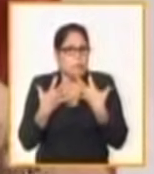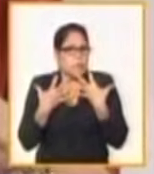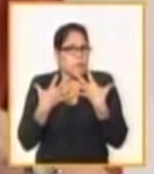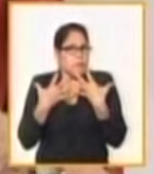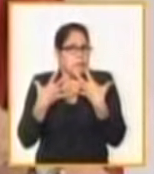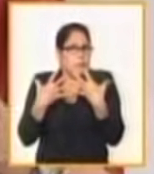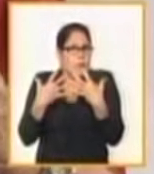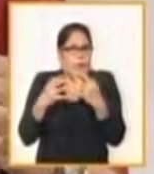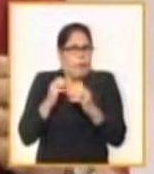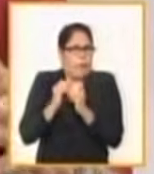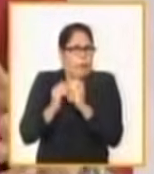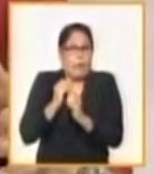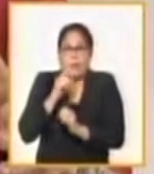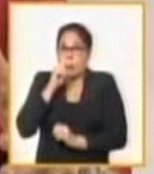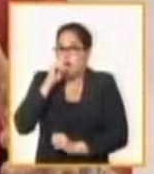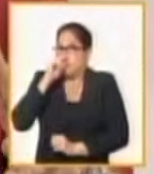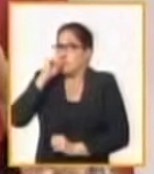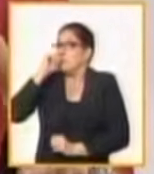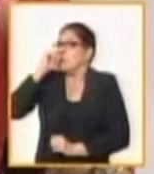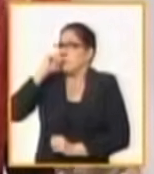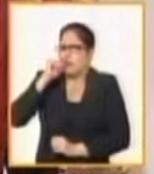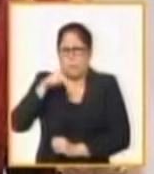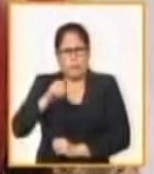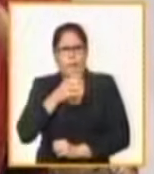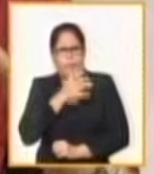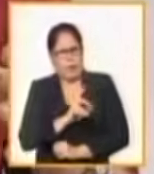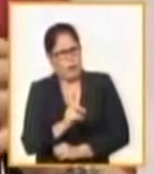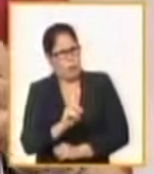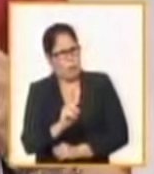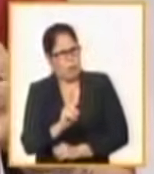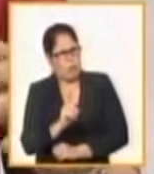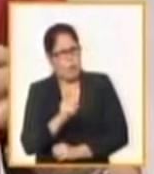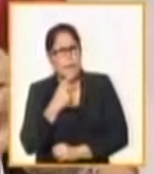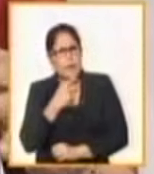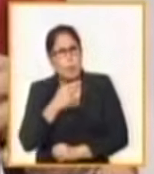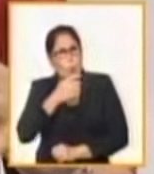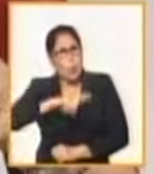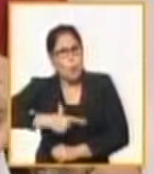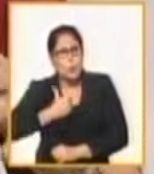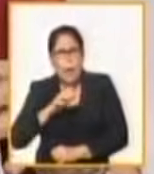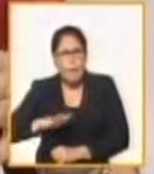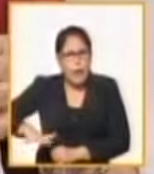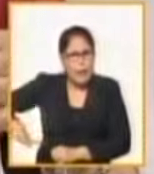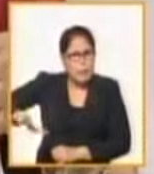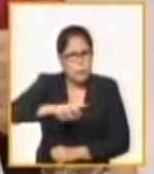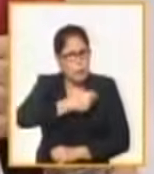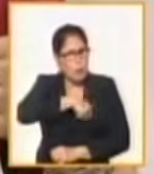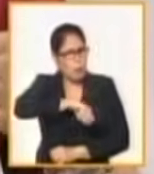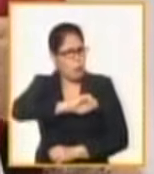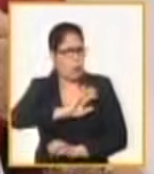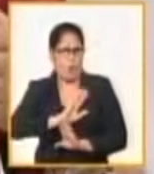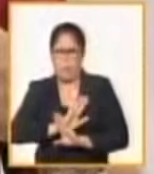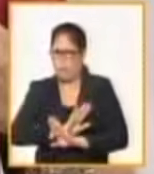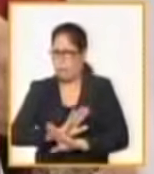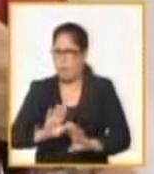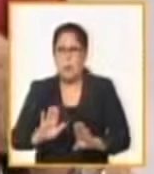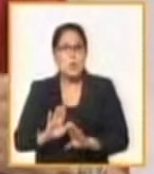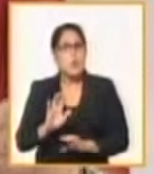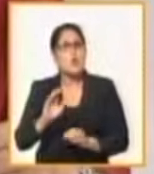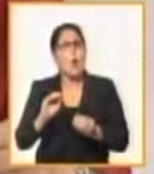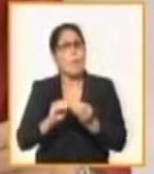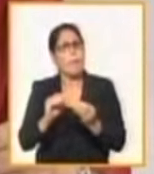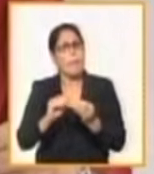capilla, ¿verdad? De burbuja, y de pronto con esa imagen, con ese debate